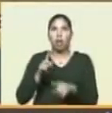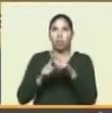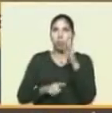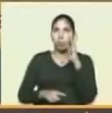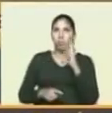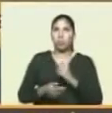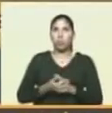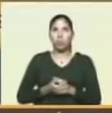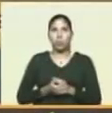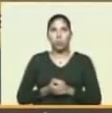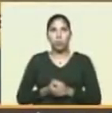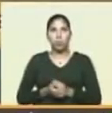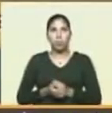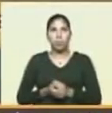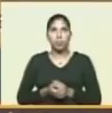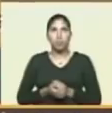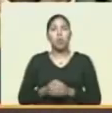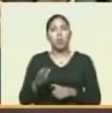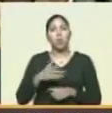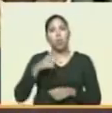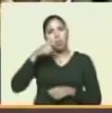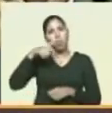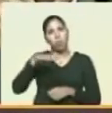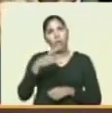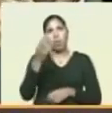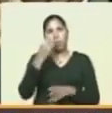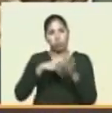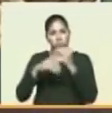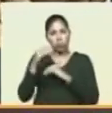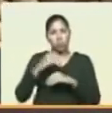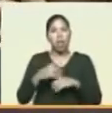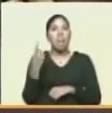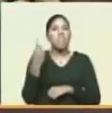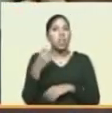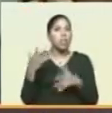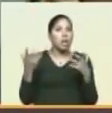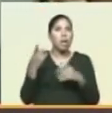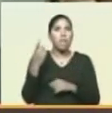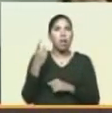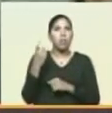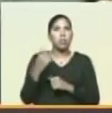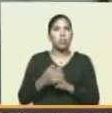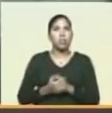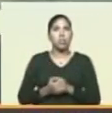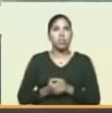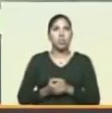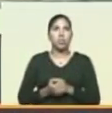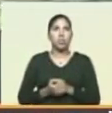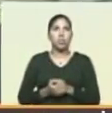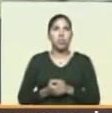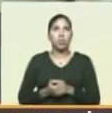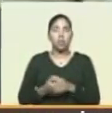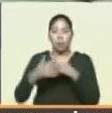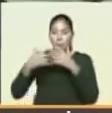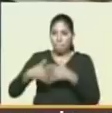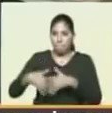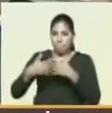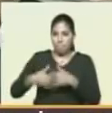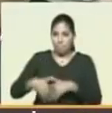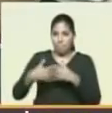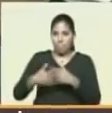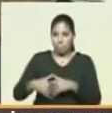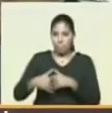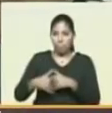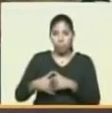sus necesidades fundamentales. ¿A qué nos falta ahora? Implementar una planta pequeña que produzca el